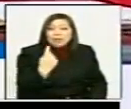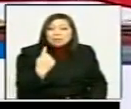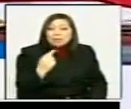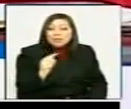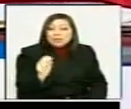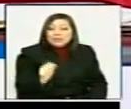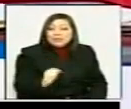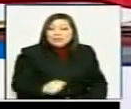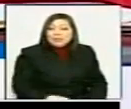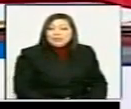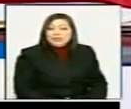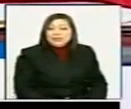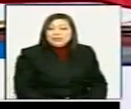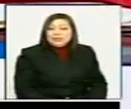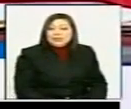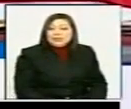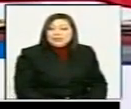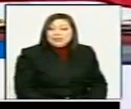42 millones de soles.